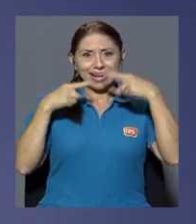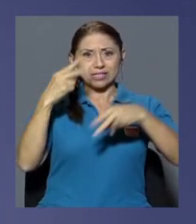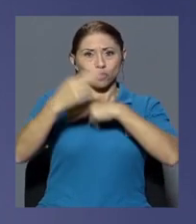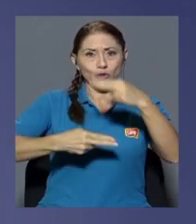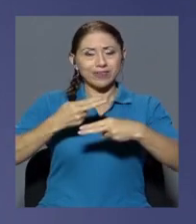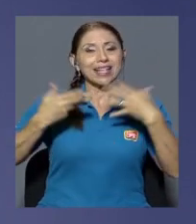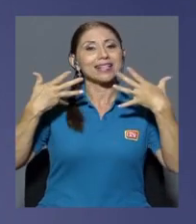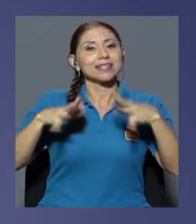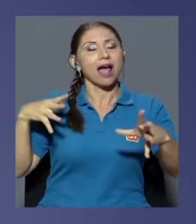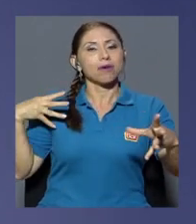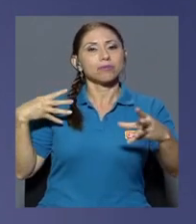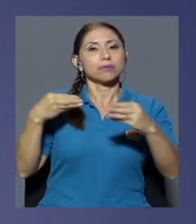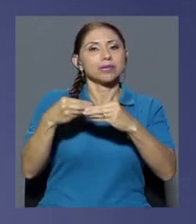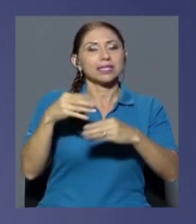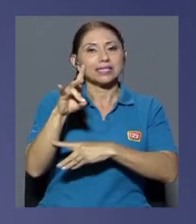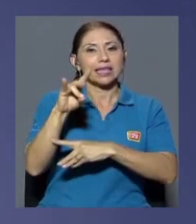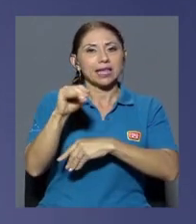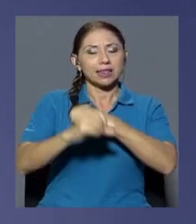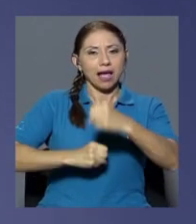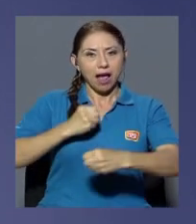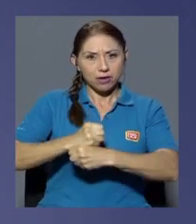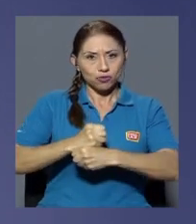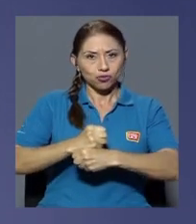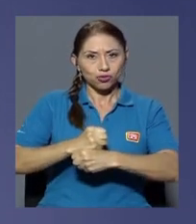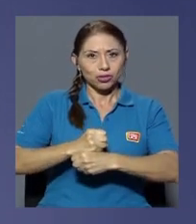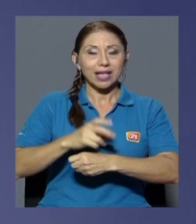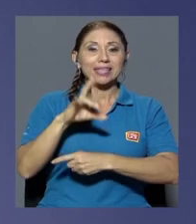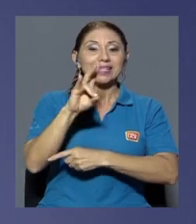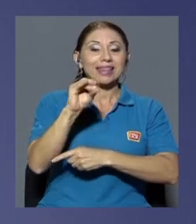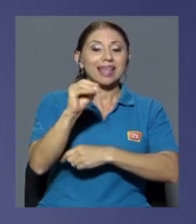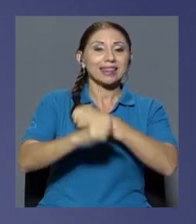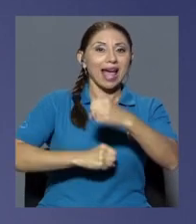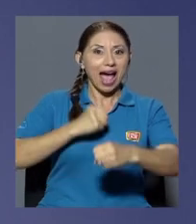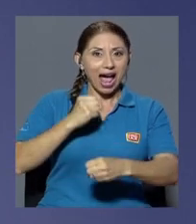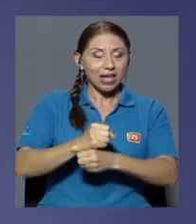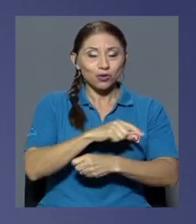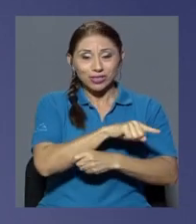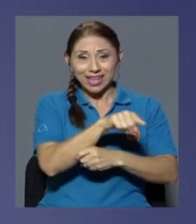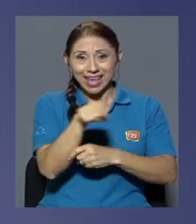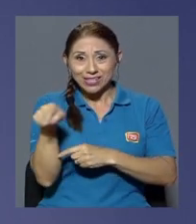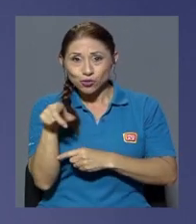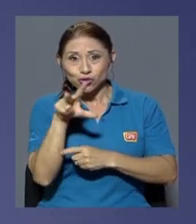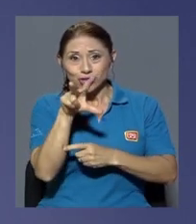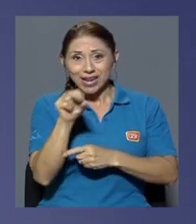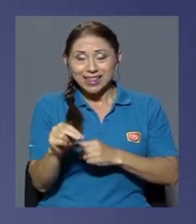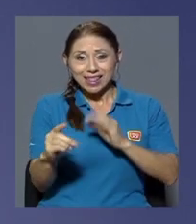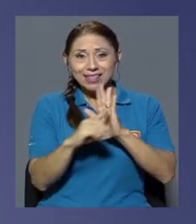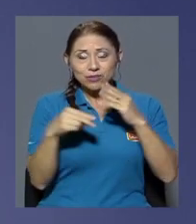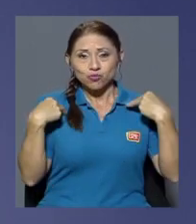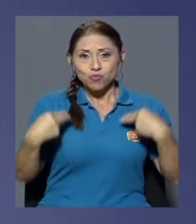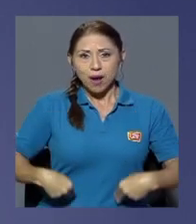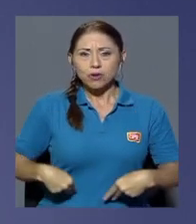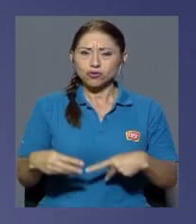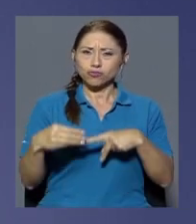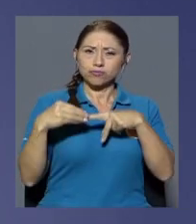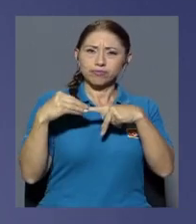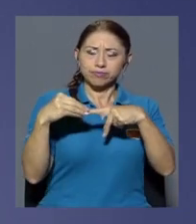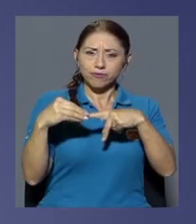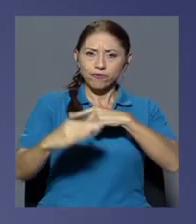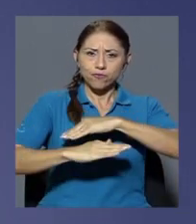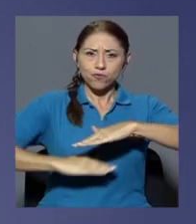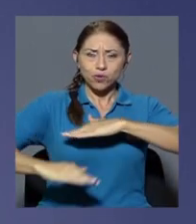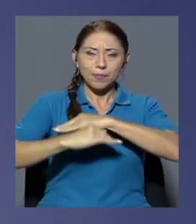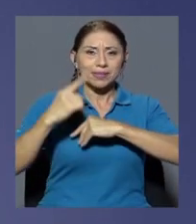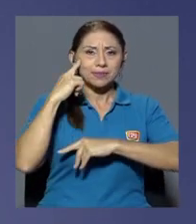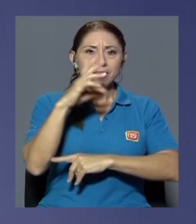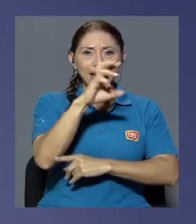70 años 70 años en las que esos 30 derechos humanos son fundamentales para para lo que la